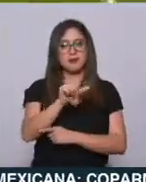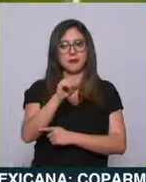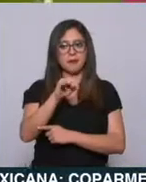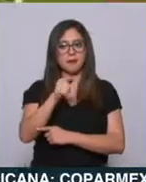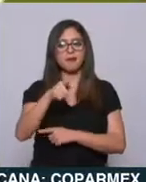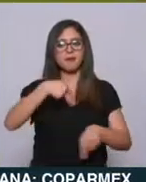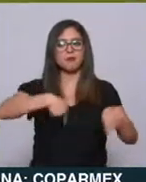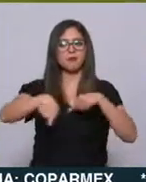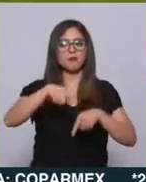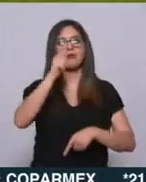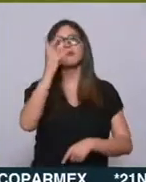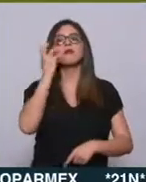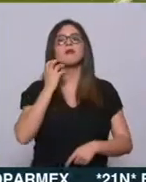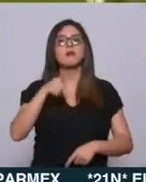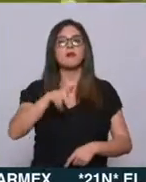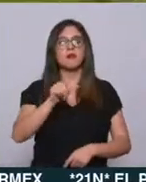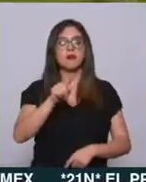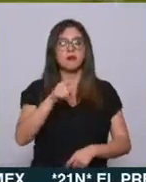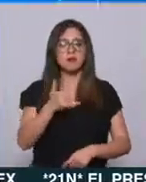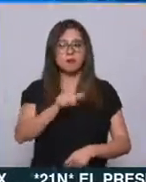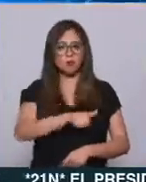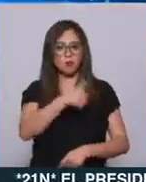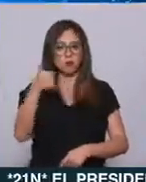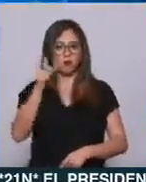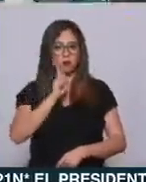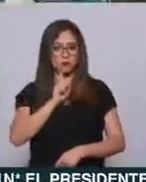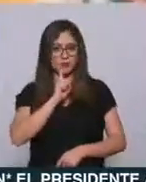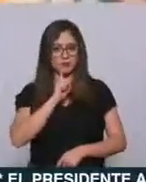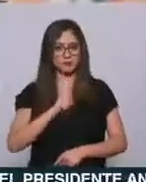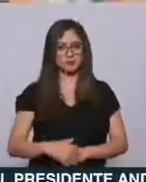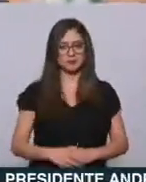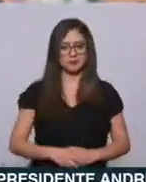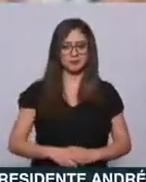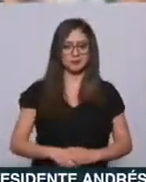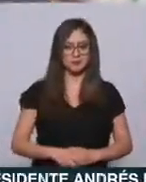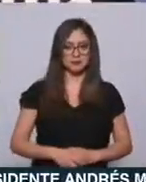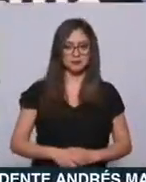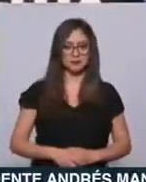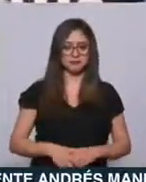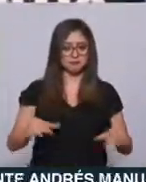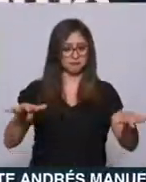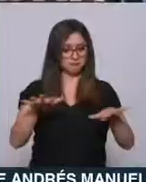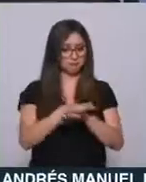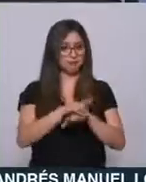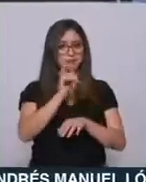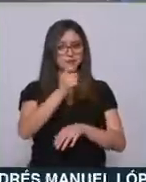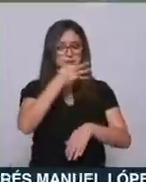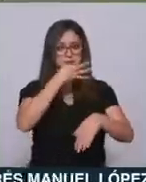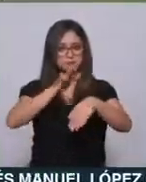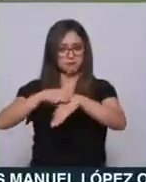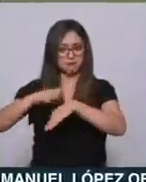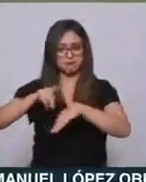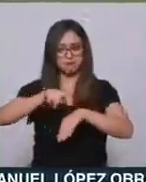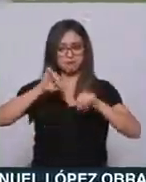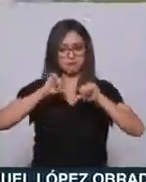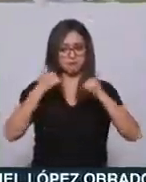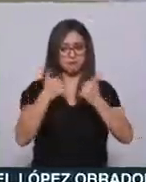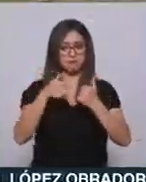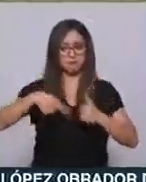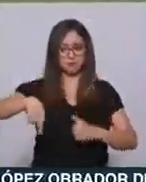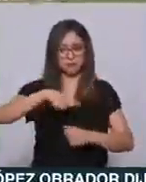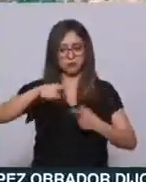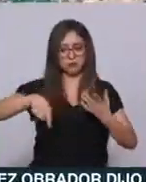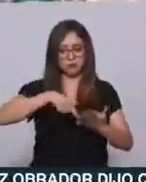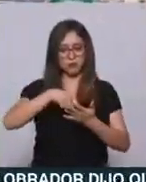la futbolista de Tigres Katy Martínez, entre otras. Dentro de las modificaciones que se anunciaron tras la asamblea ordinaria de los clubes de la